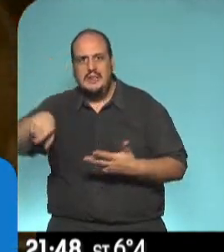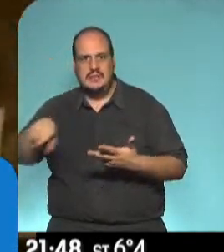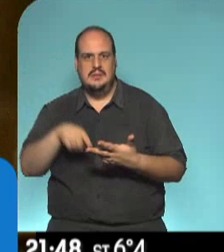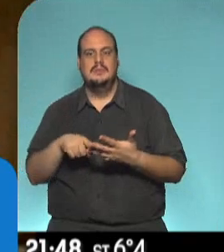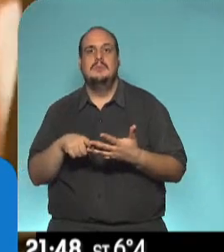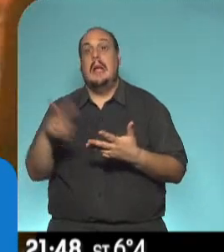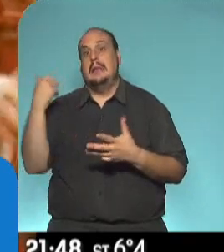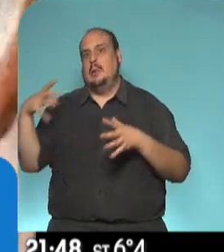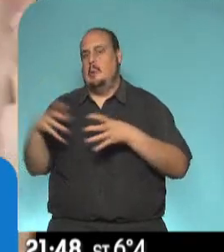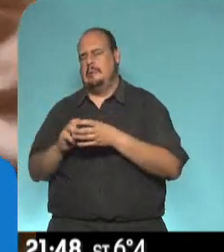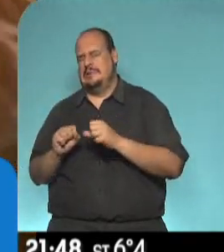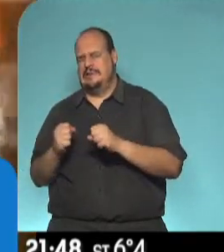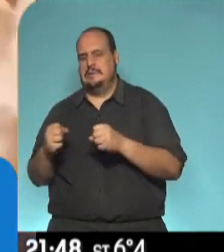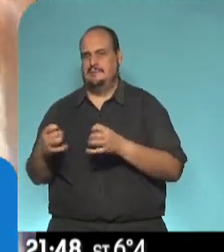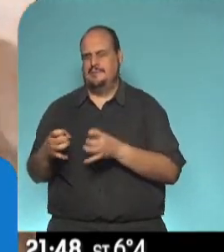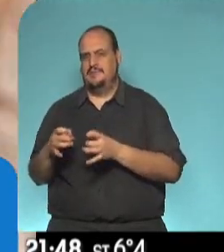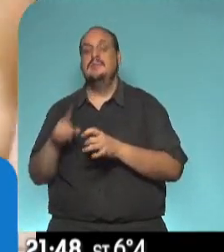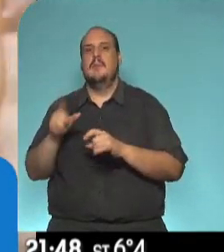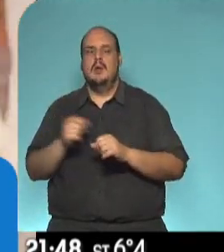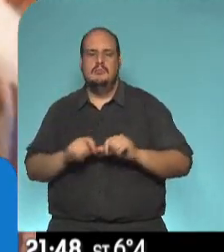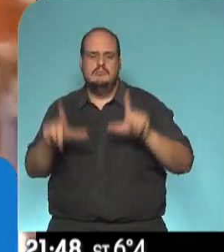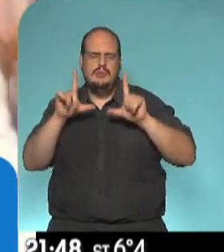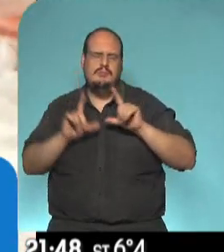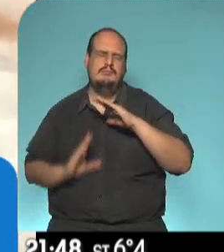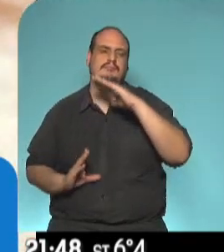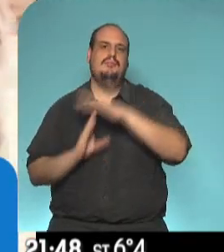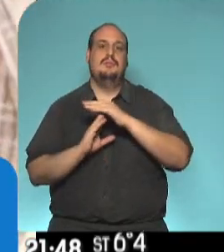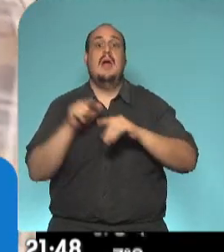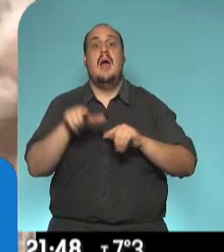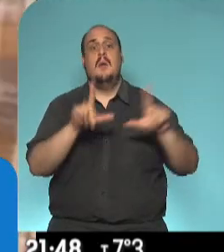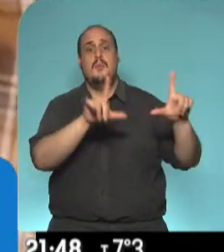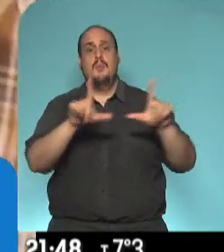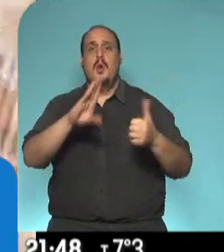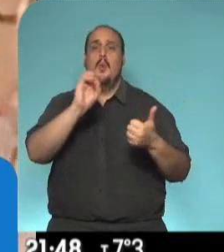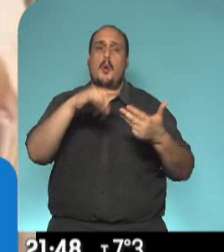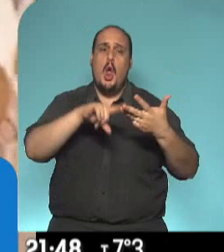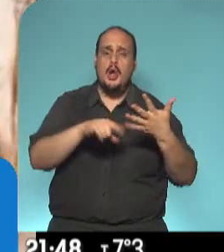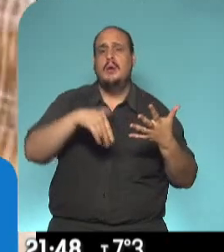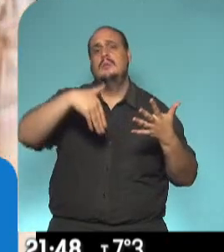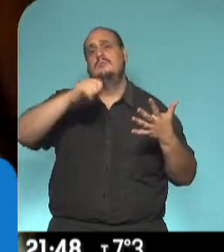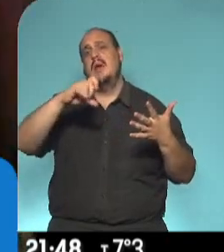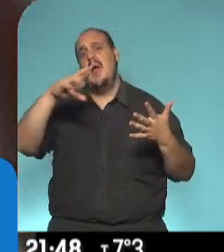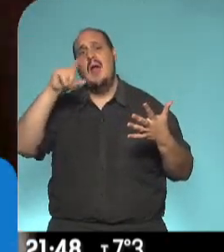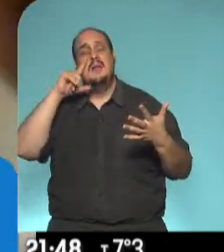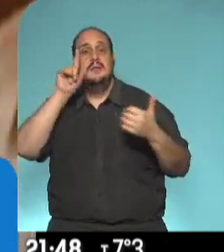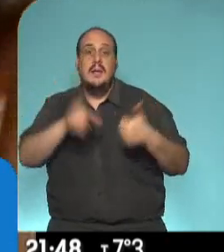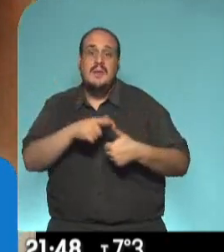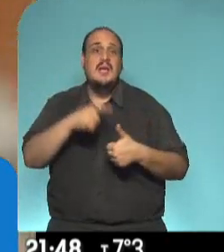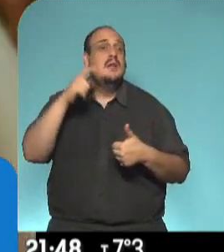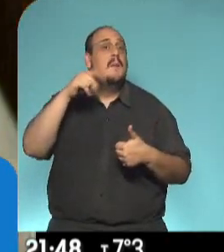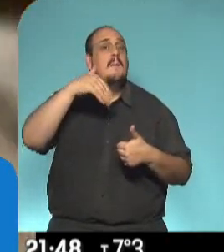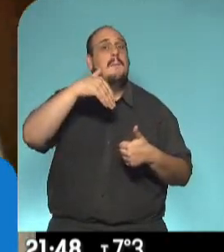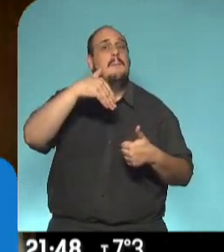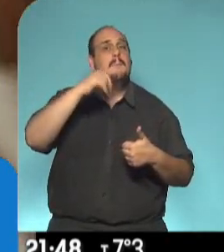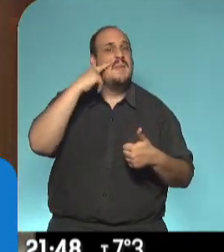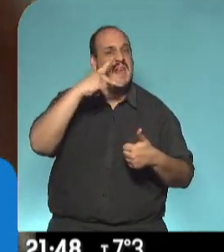lo aprovecharon y se pusieron allá arriba. Maravillosa esa escena con Bono, con Paul McCartney, con George Michael también, por supuesto, una de